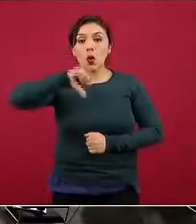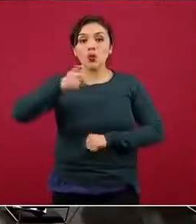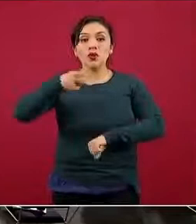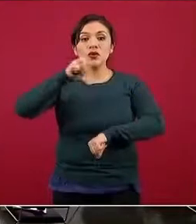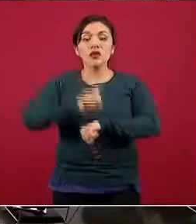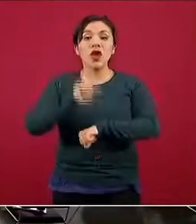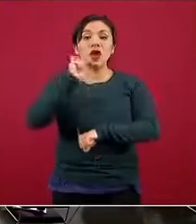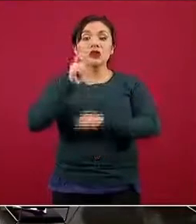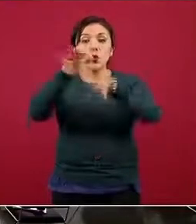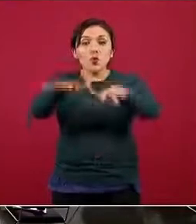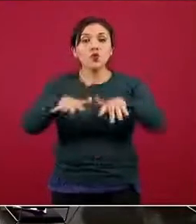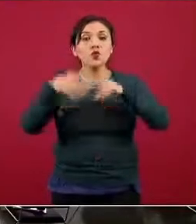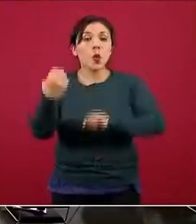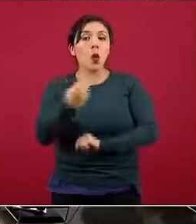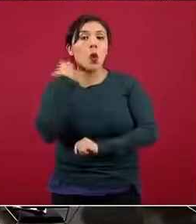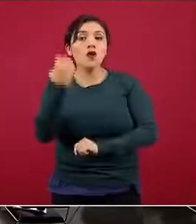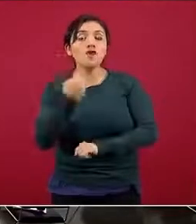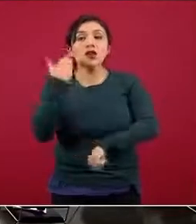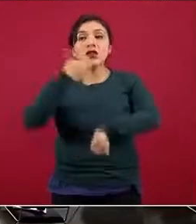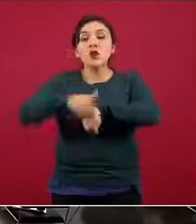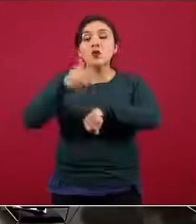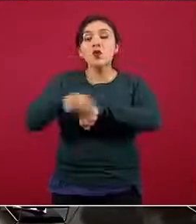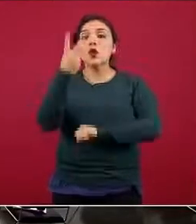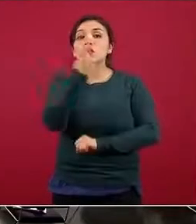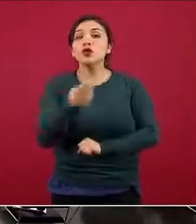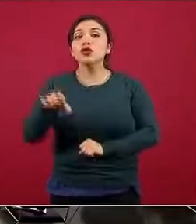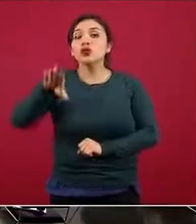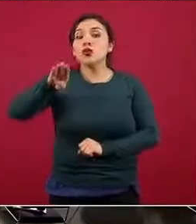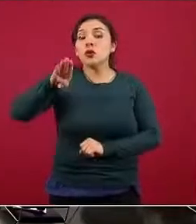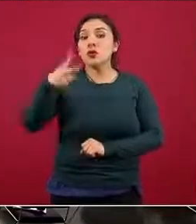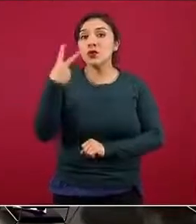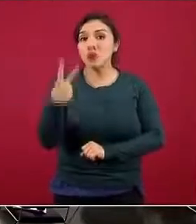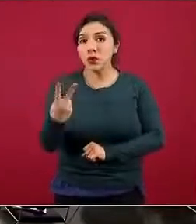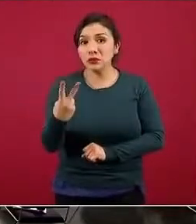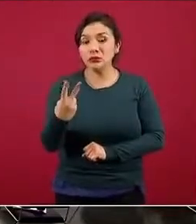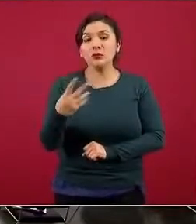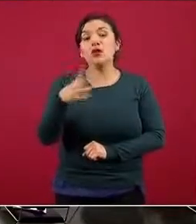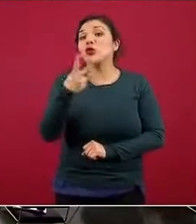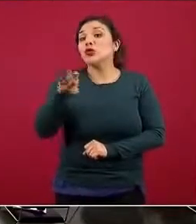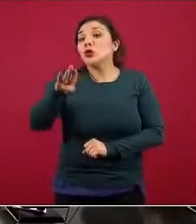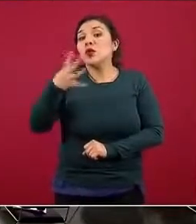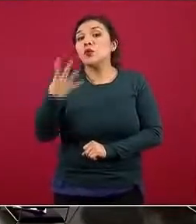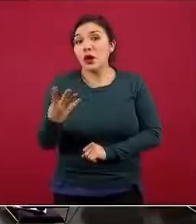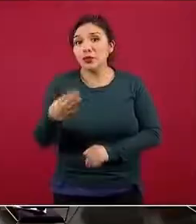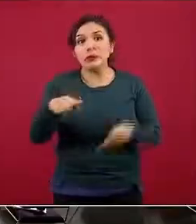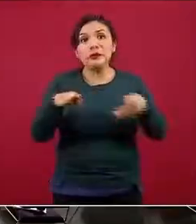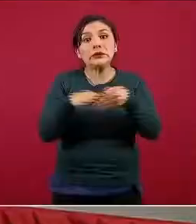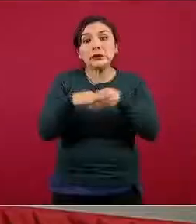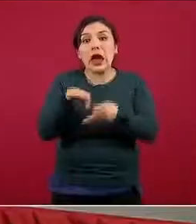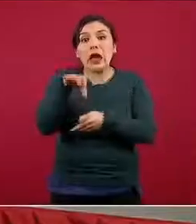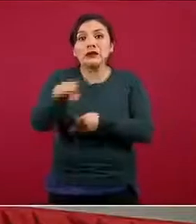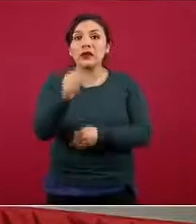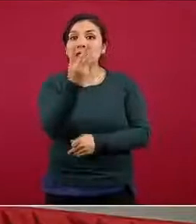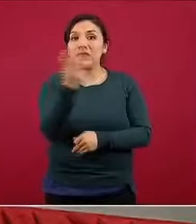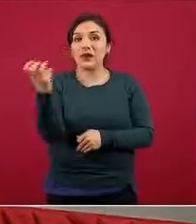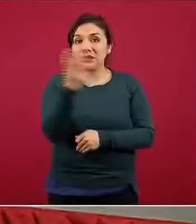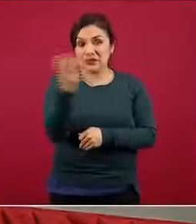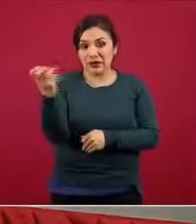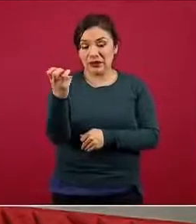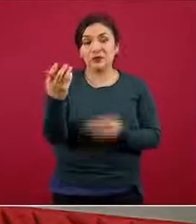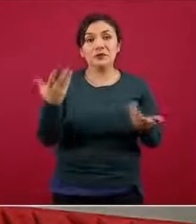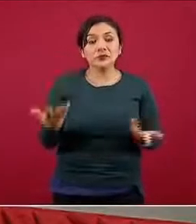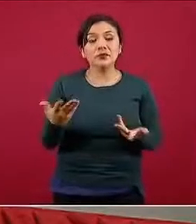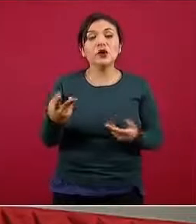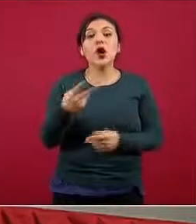es la conferencia vespertina número 294, ya cerca de las 300